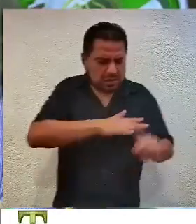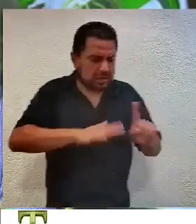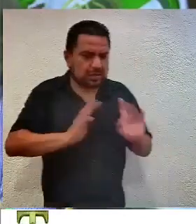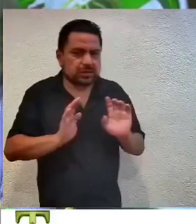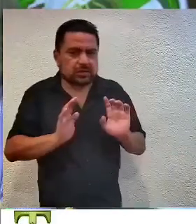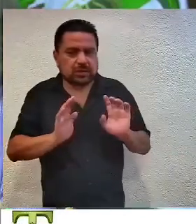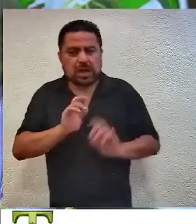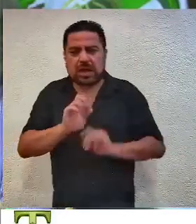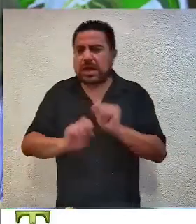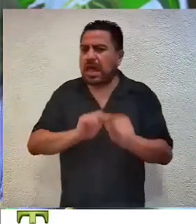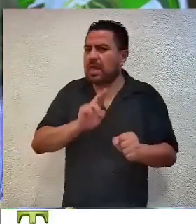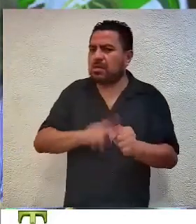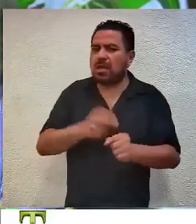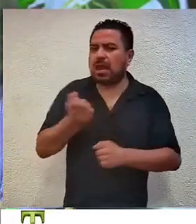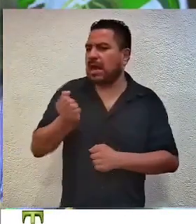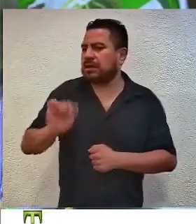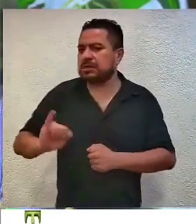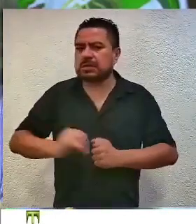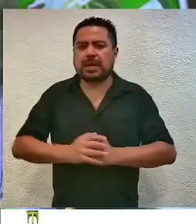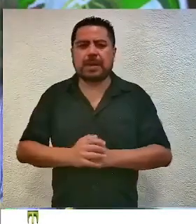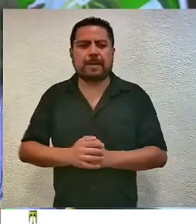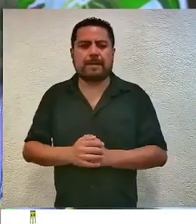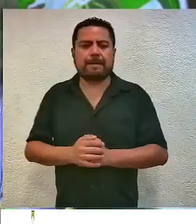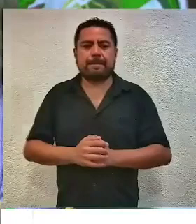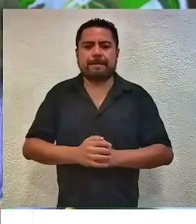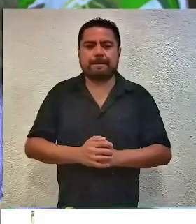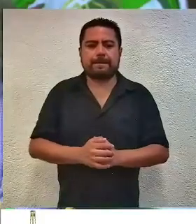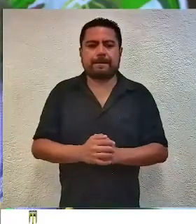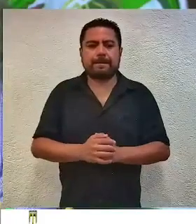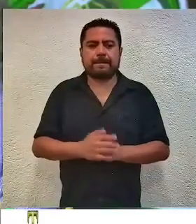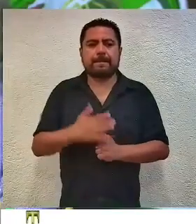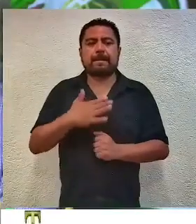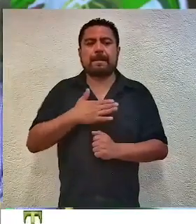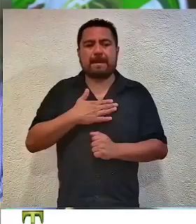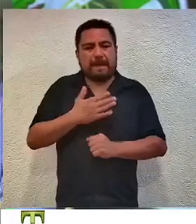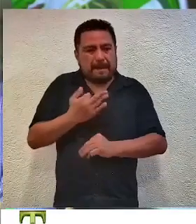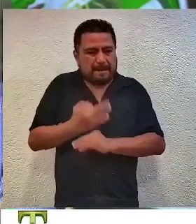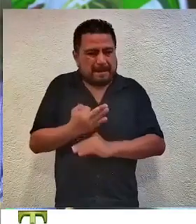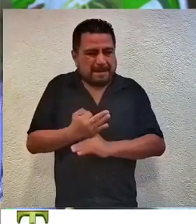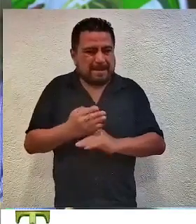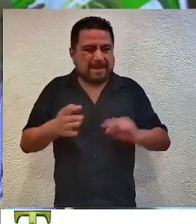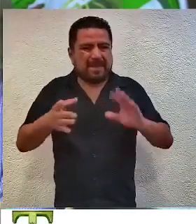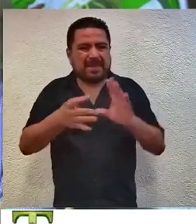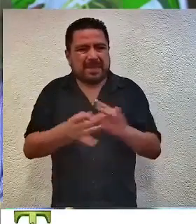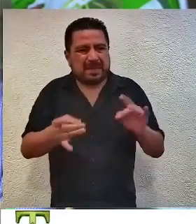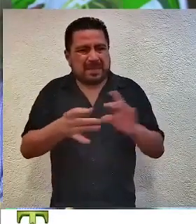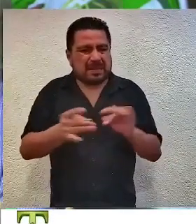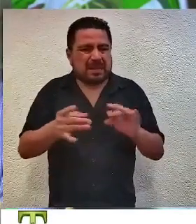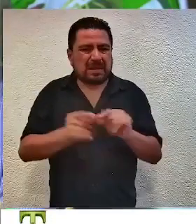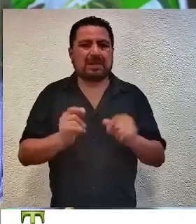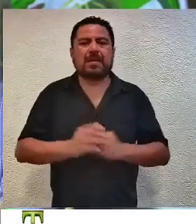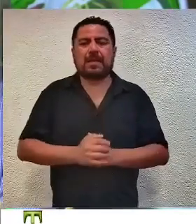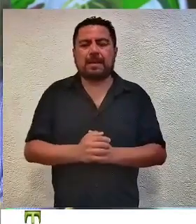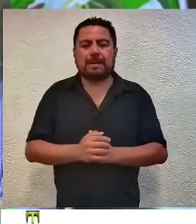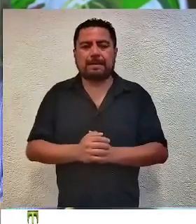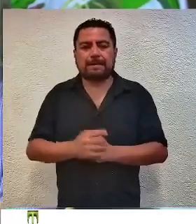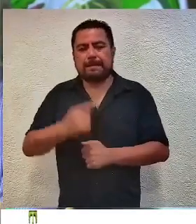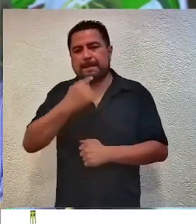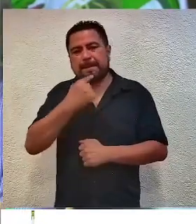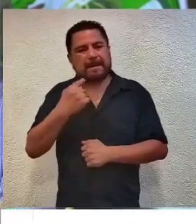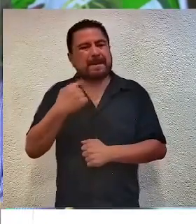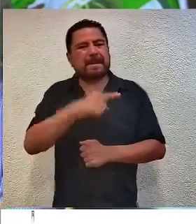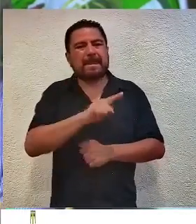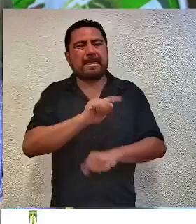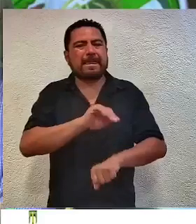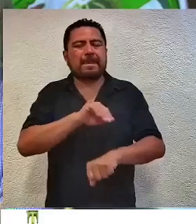su naturaleza. Y me refiero a que la queja la